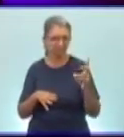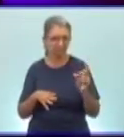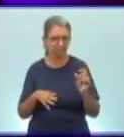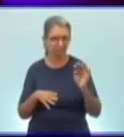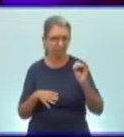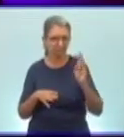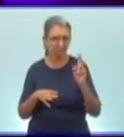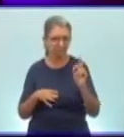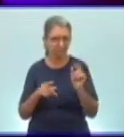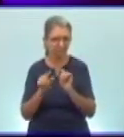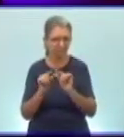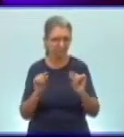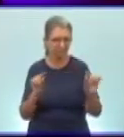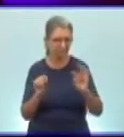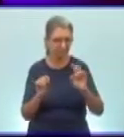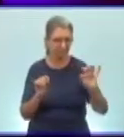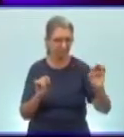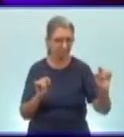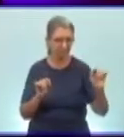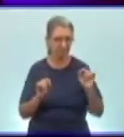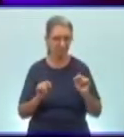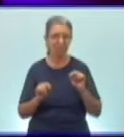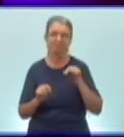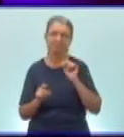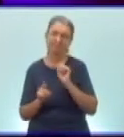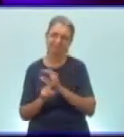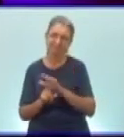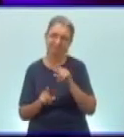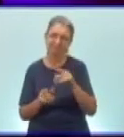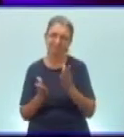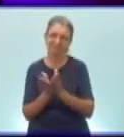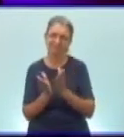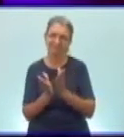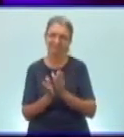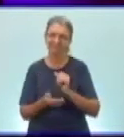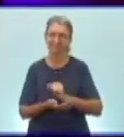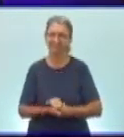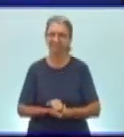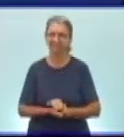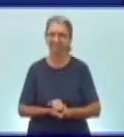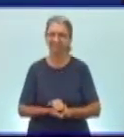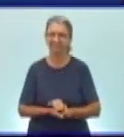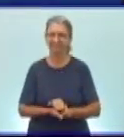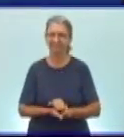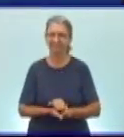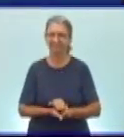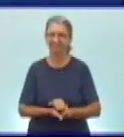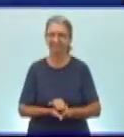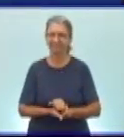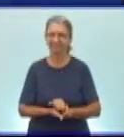calcular? Vamos entonces a comenzar así este estudio. Veamos.